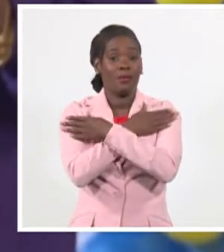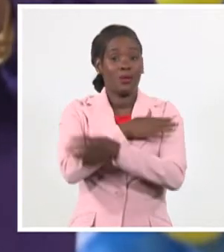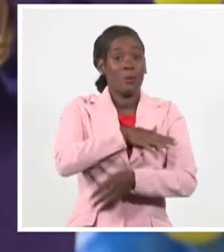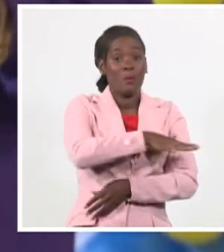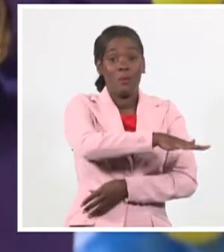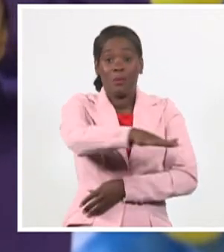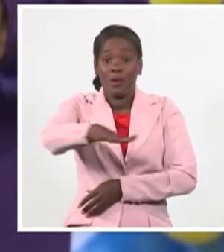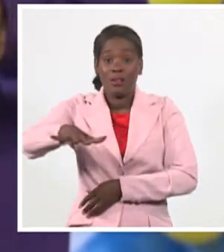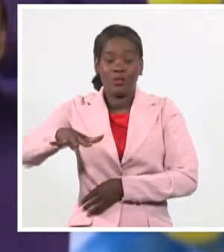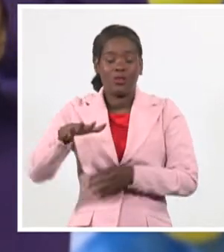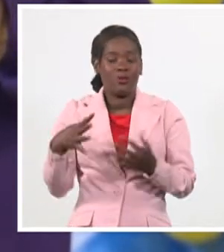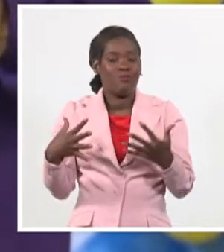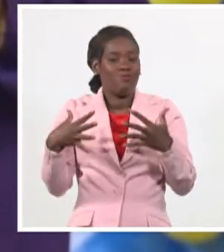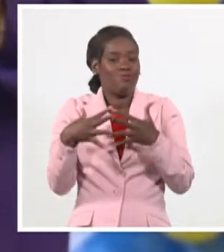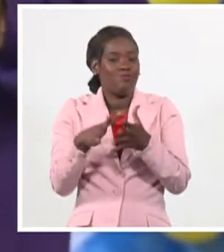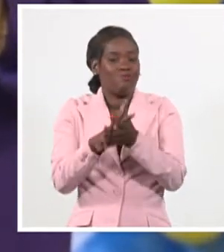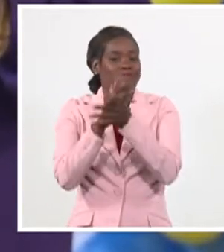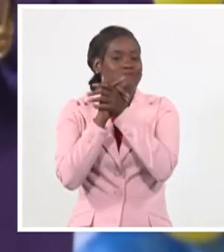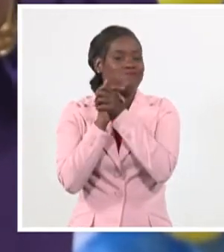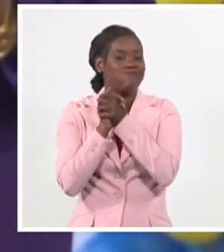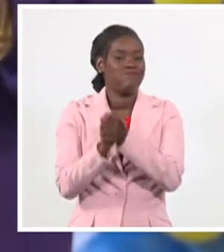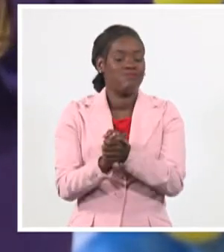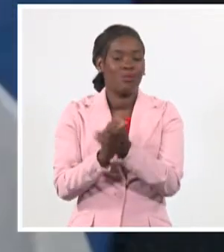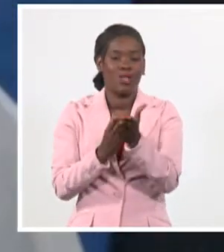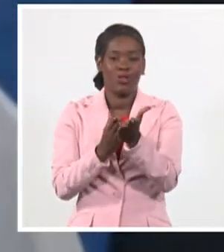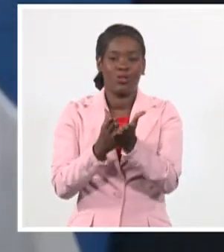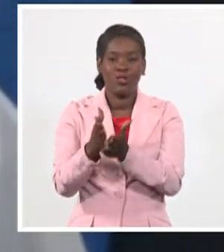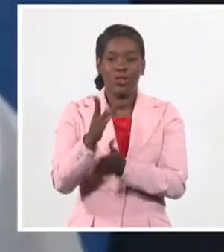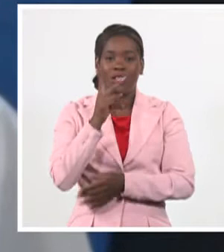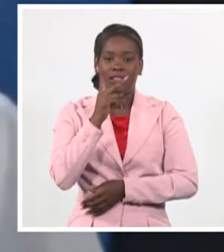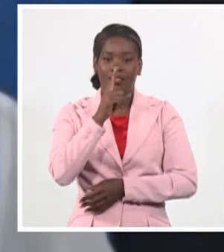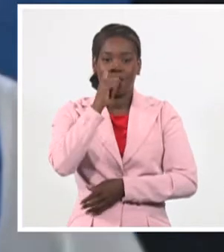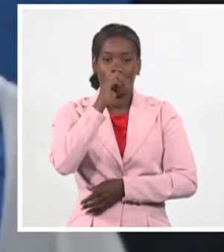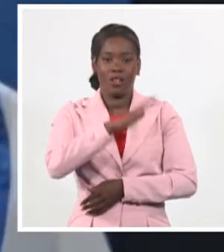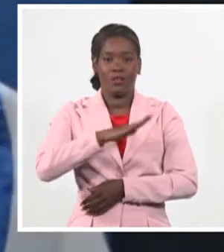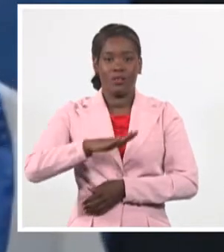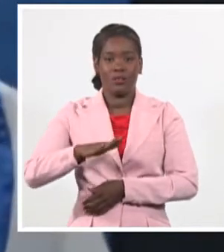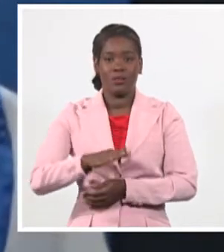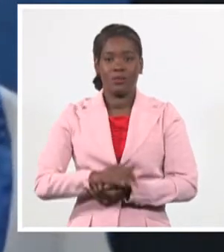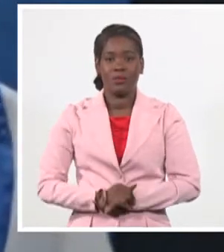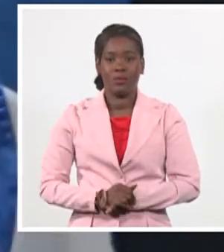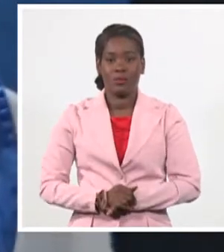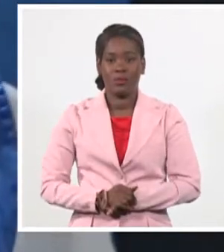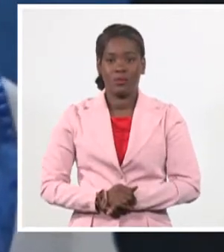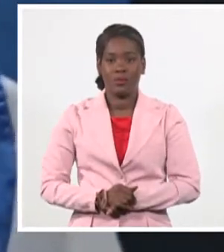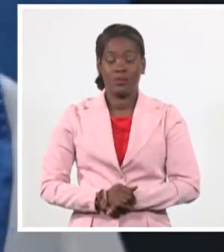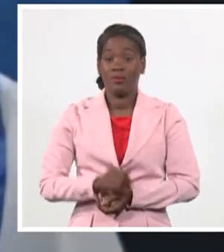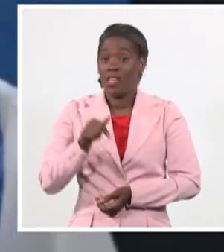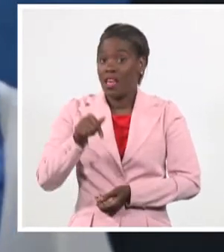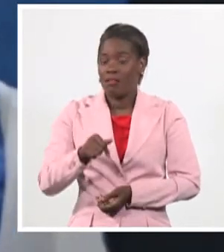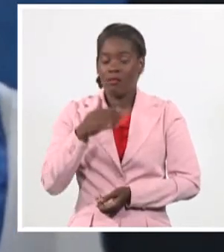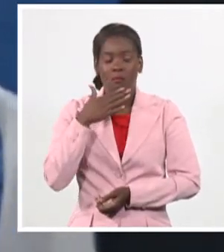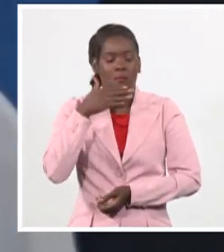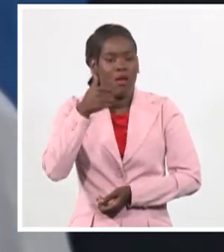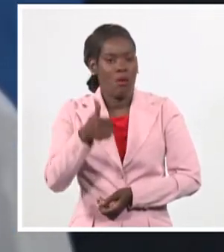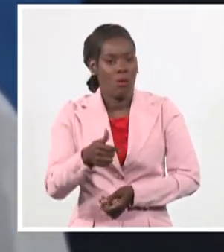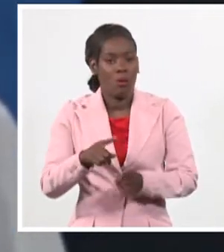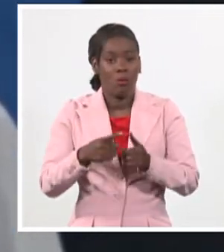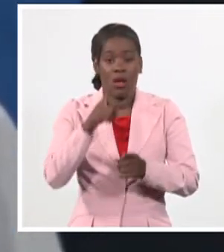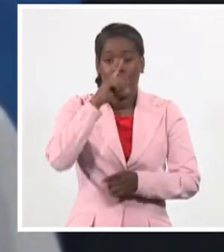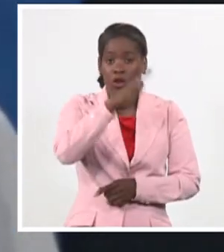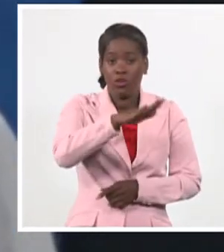una para continuar desarrollando esta obra de infinito amor. Esto recupera a los niños que andan en la